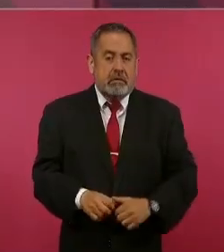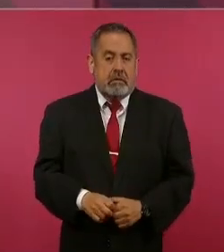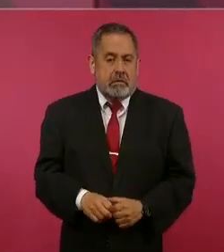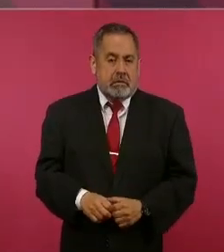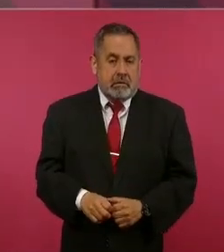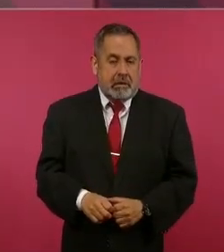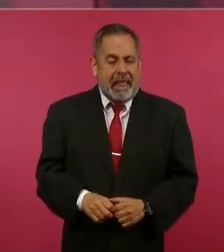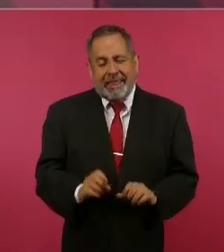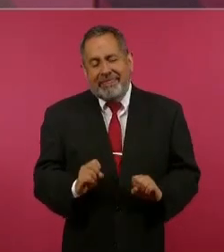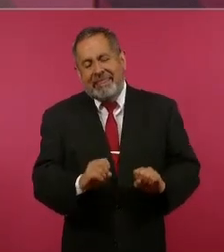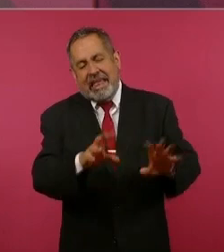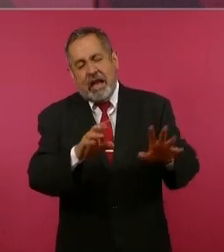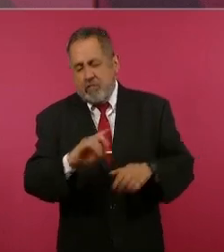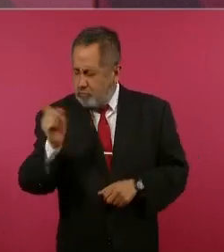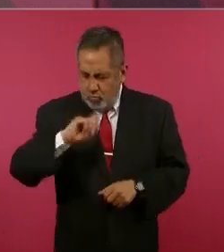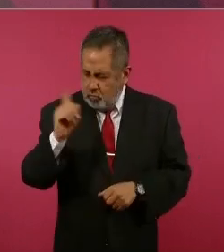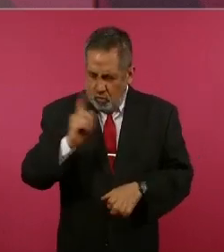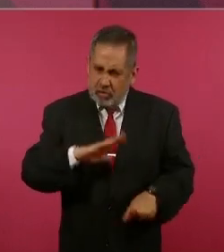cero impunidad.